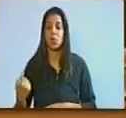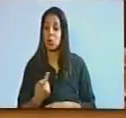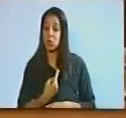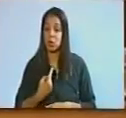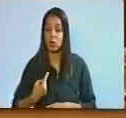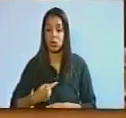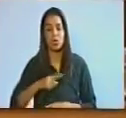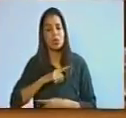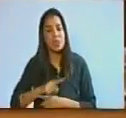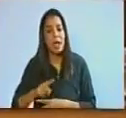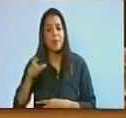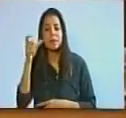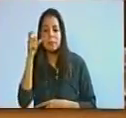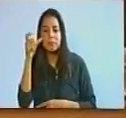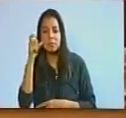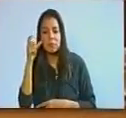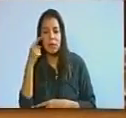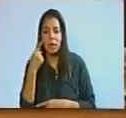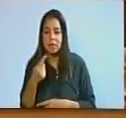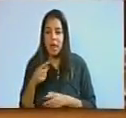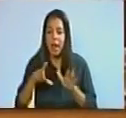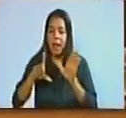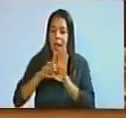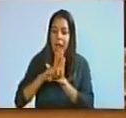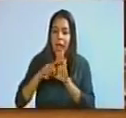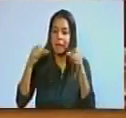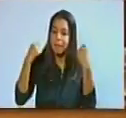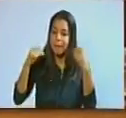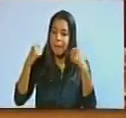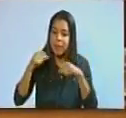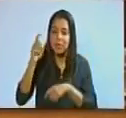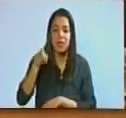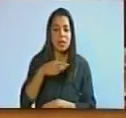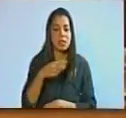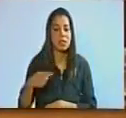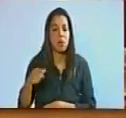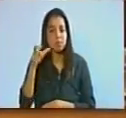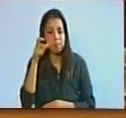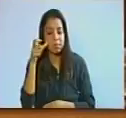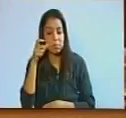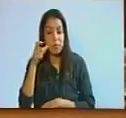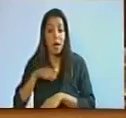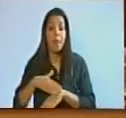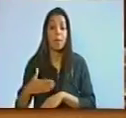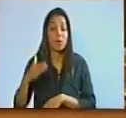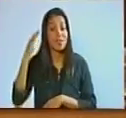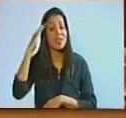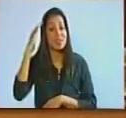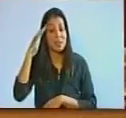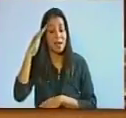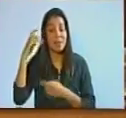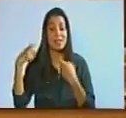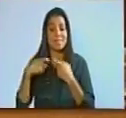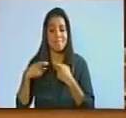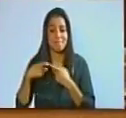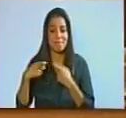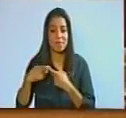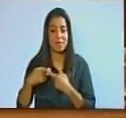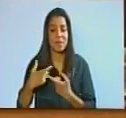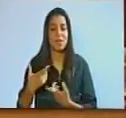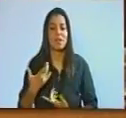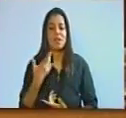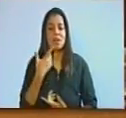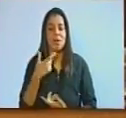el fiel cumplimiento y la vigencia de estas leyes. Porque sabemos que el enemigo justamente siempre